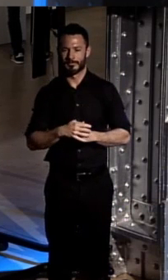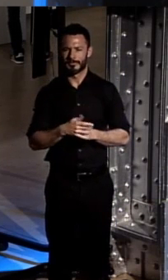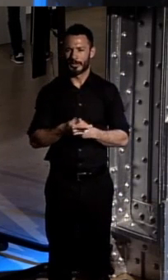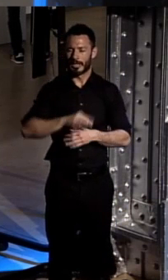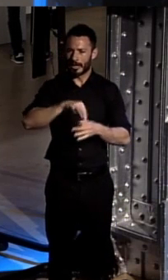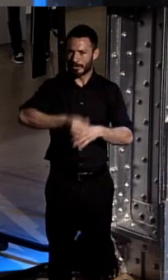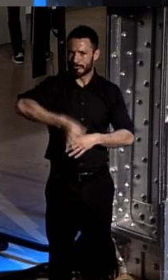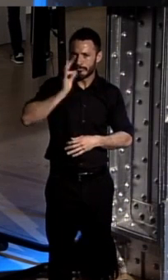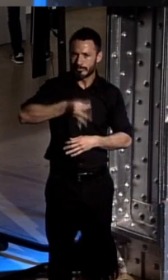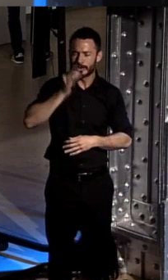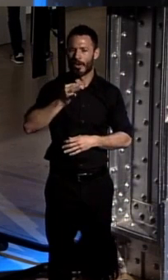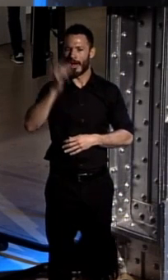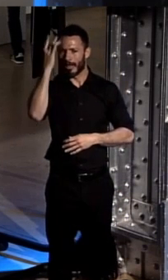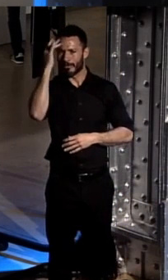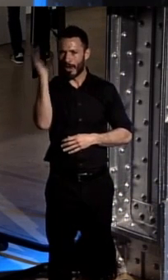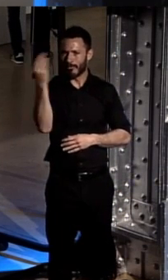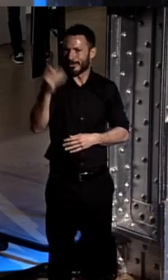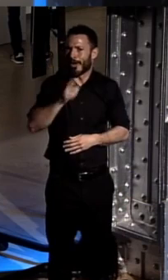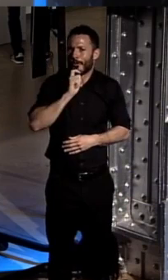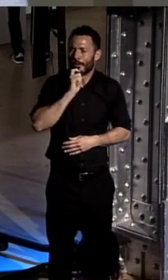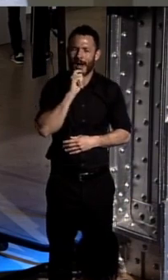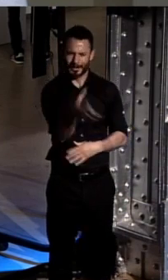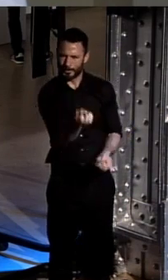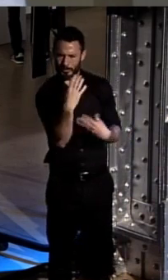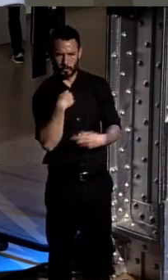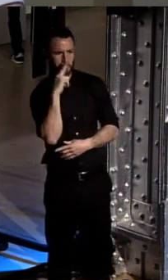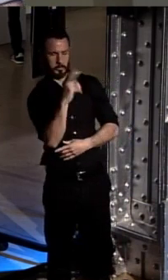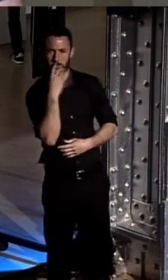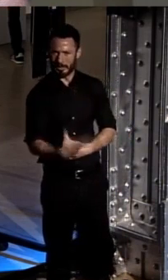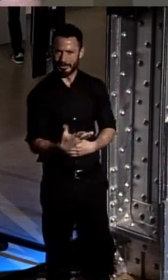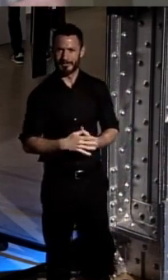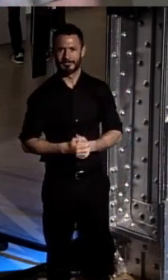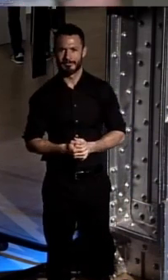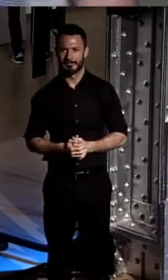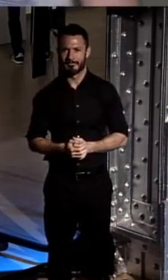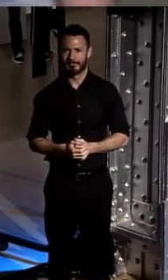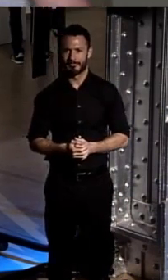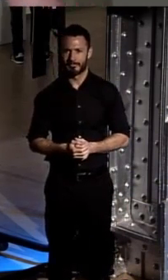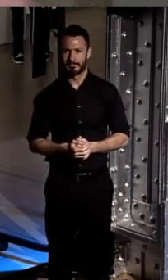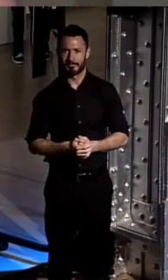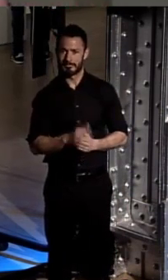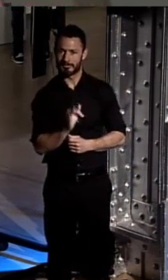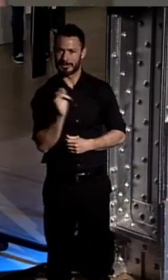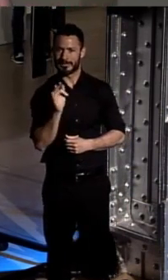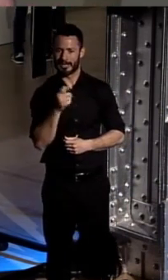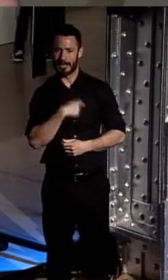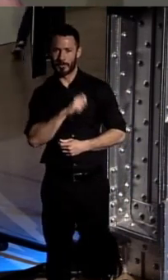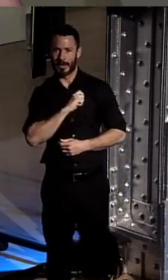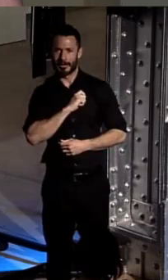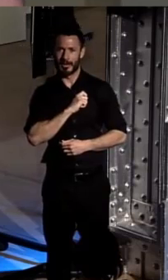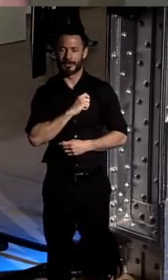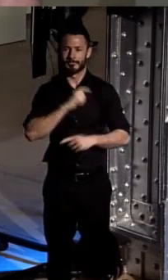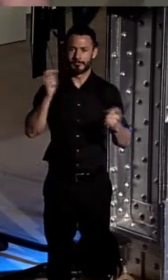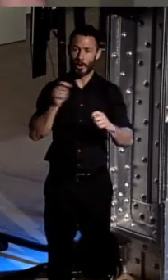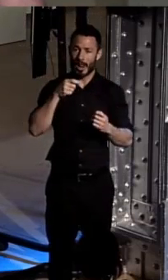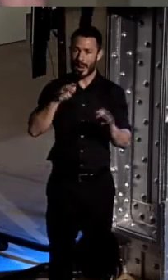cerebro exactamente? O cuéntame, a ver. Bueno, yo te veo bien. Está bien. Te veo bien. Además está aquí en España de promoción con el